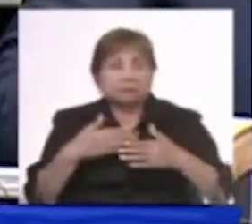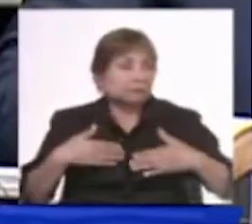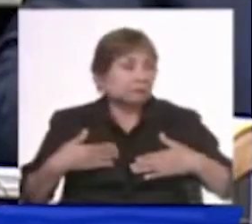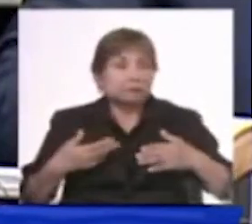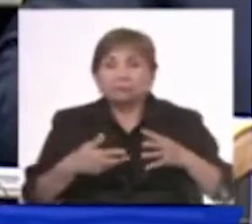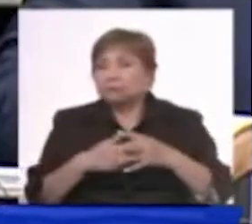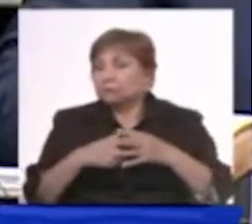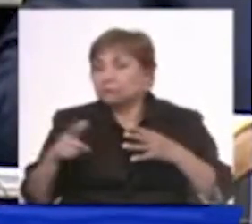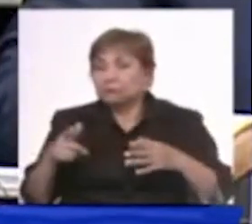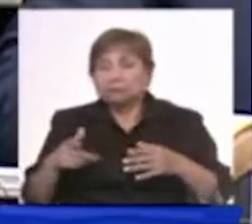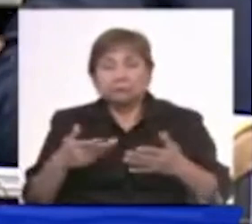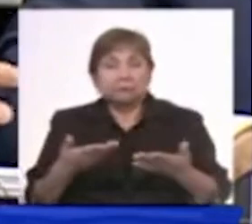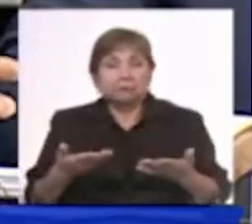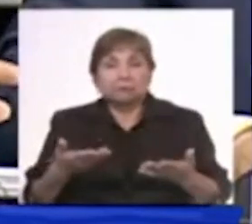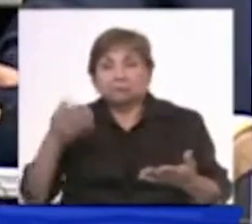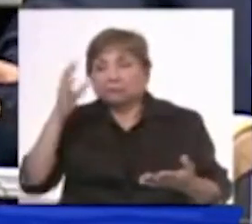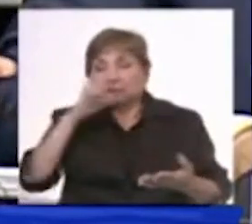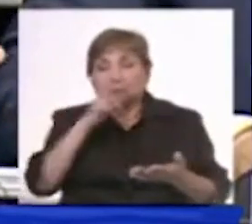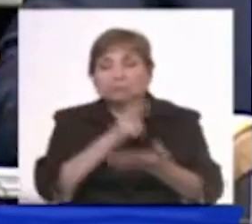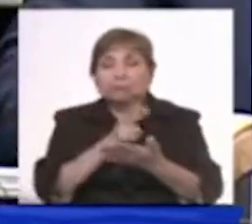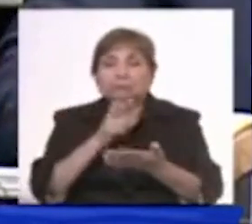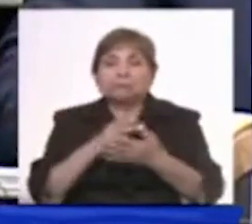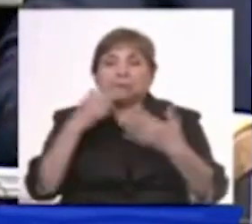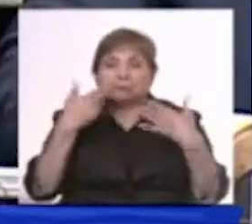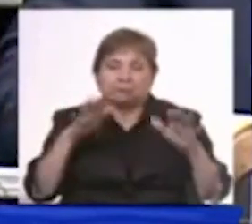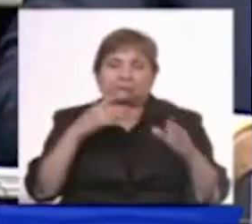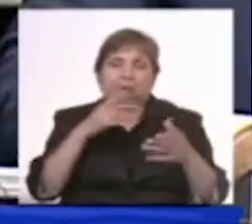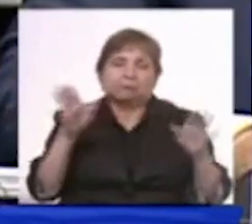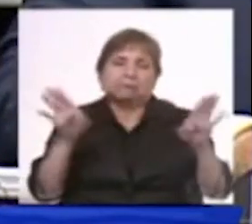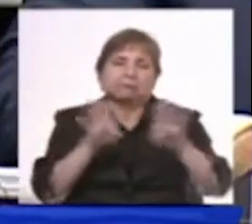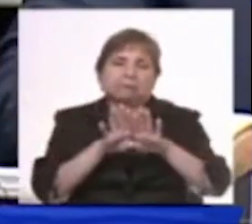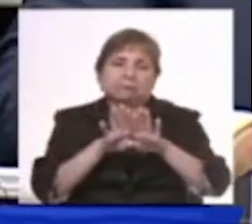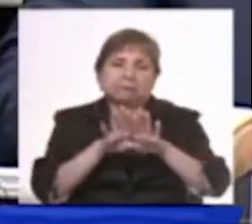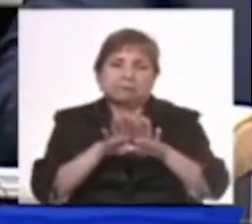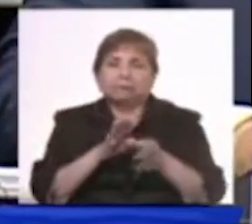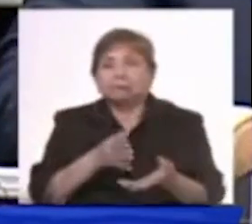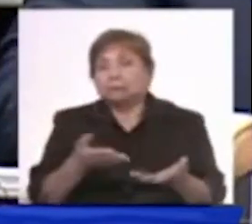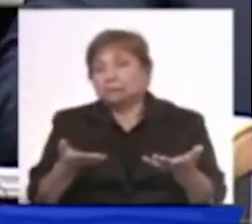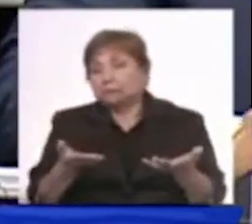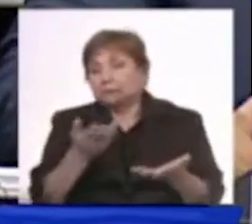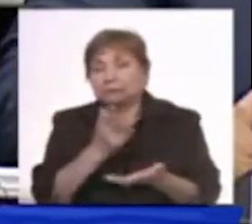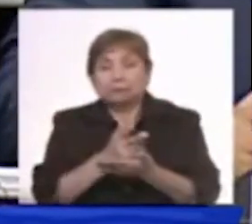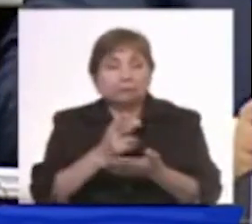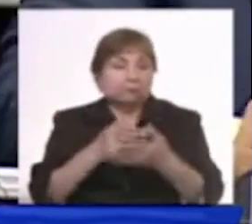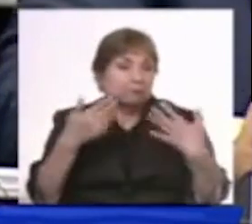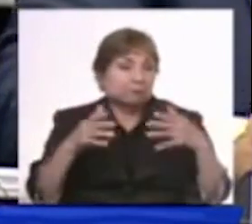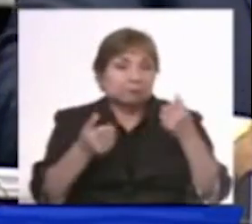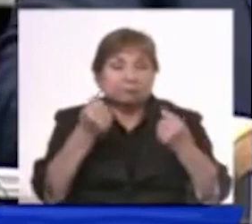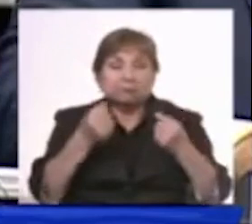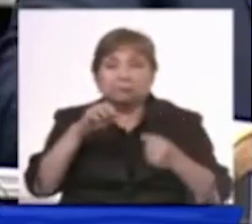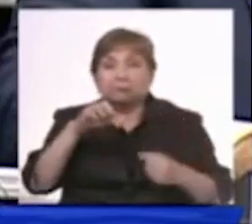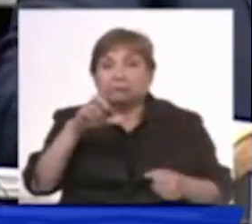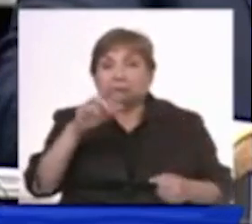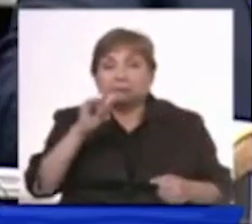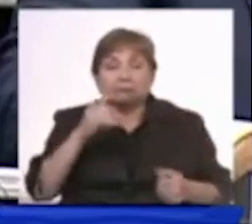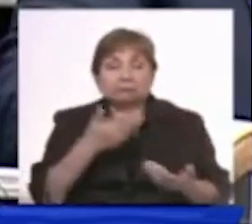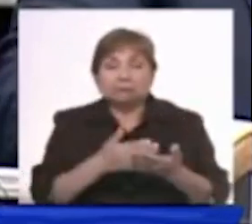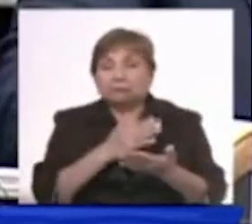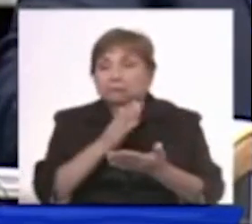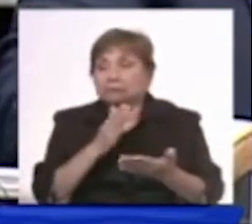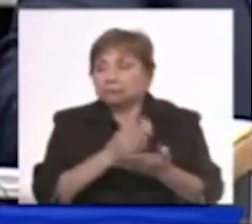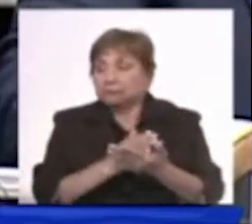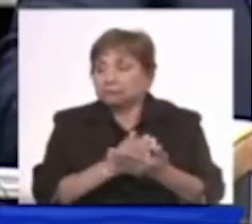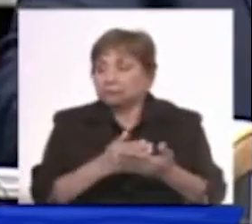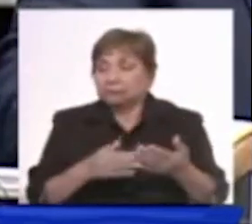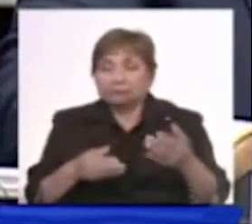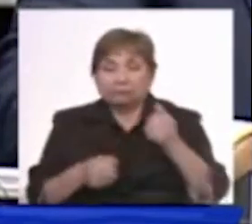puede salir a una playa porque esa playa ya está cerrada y también tendría problemas con